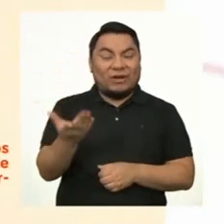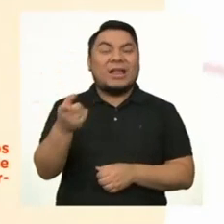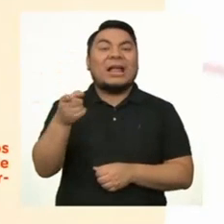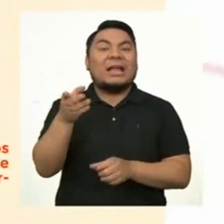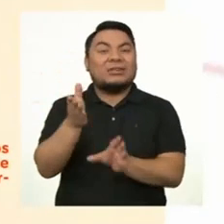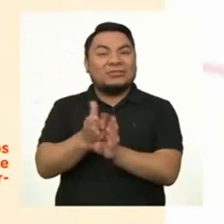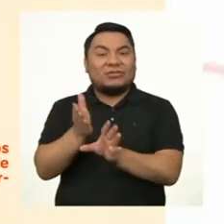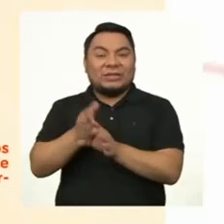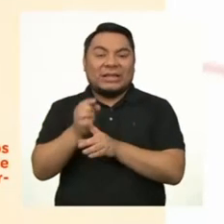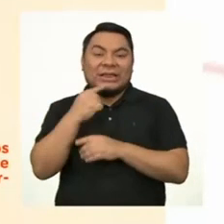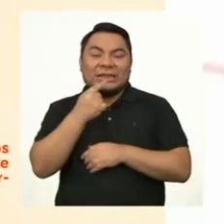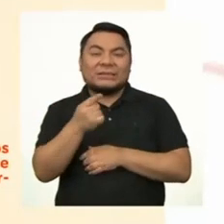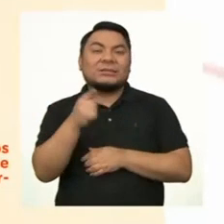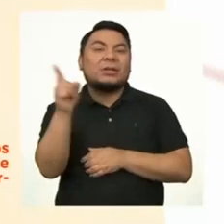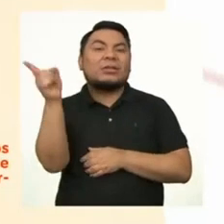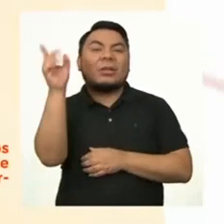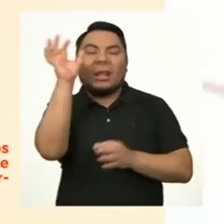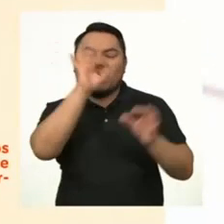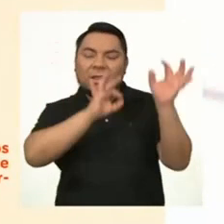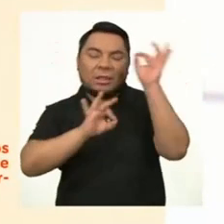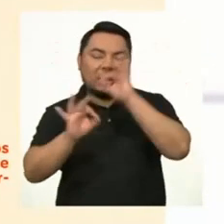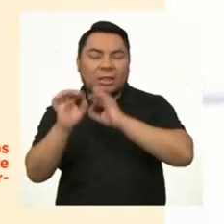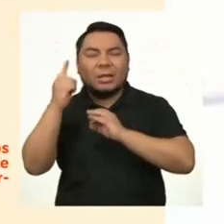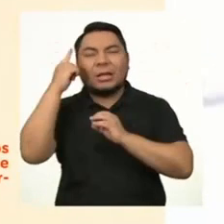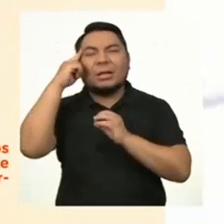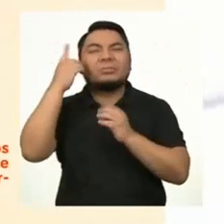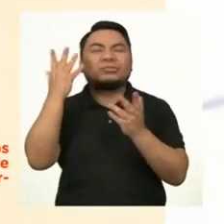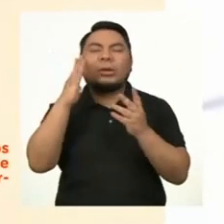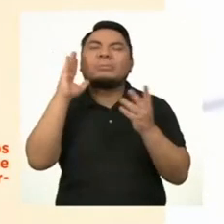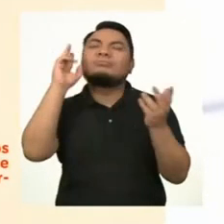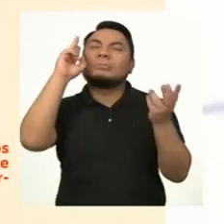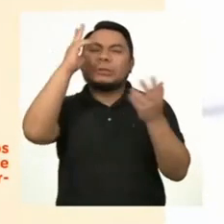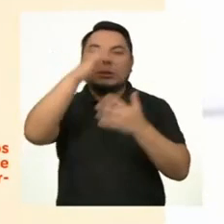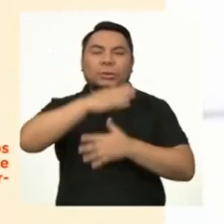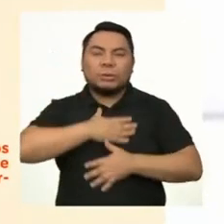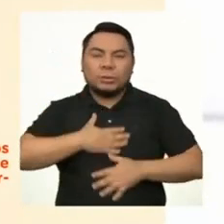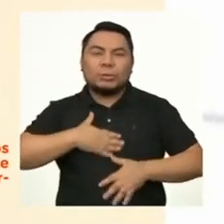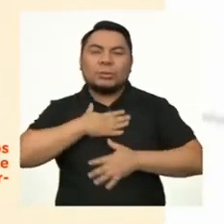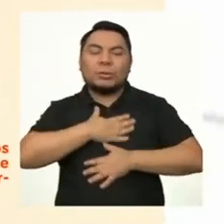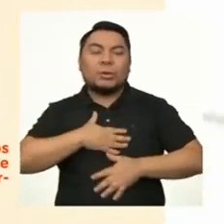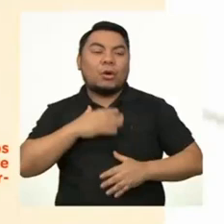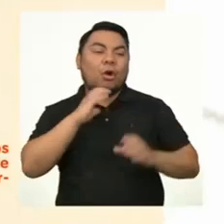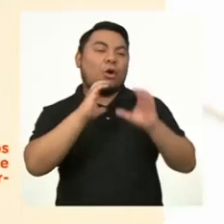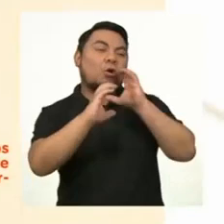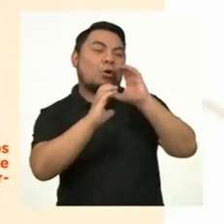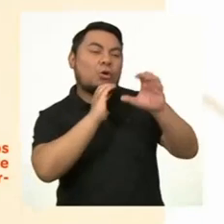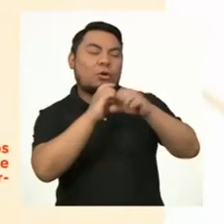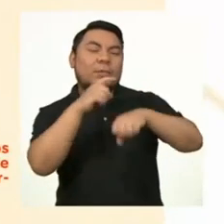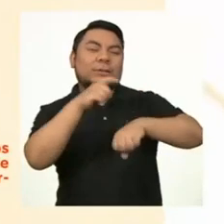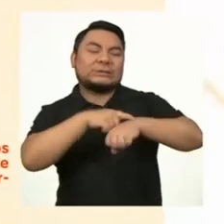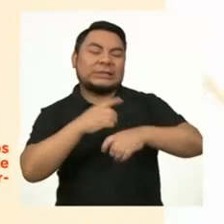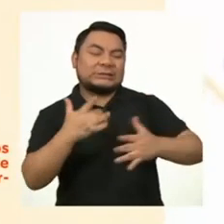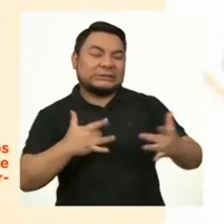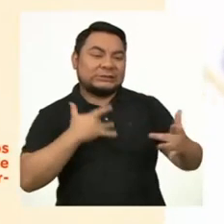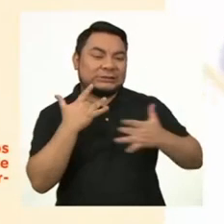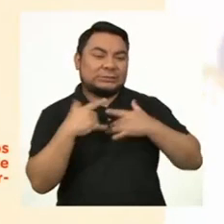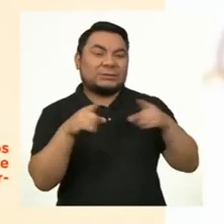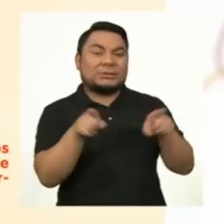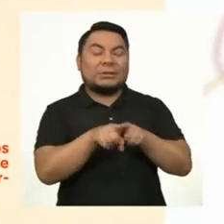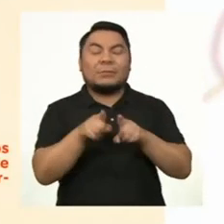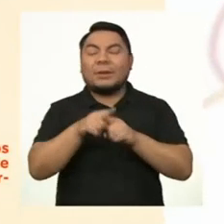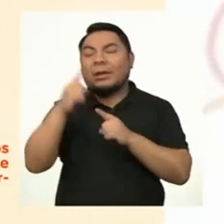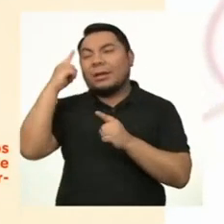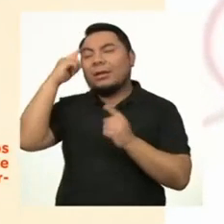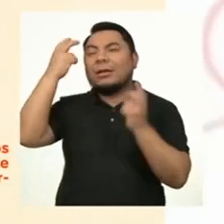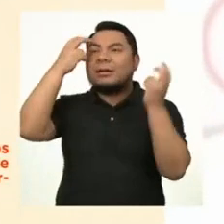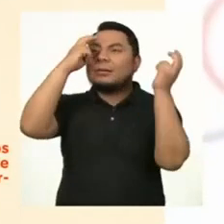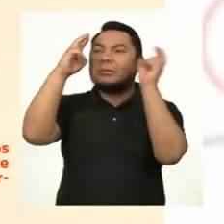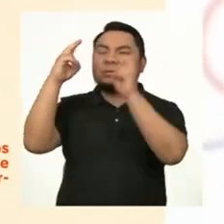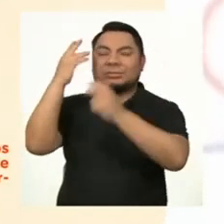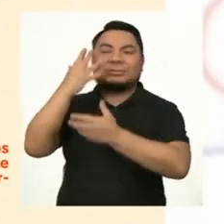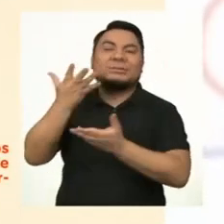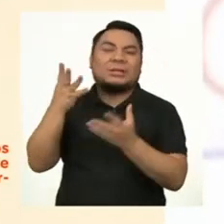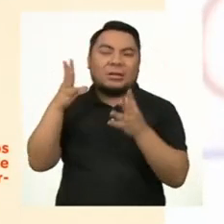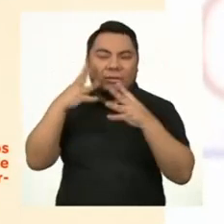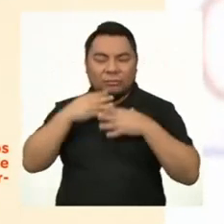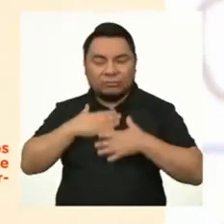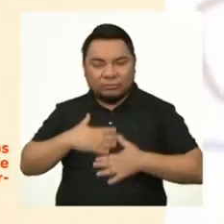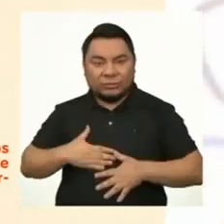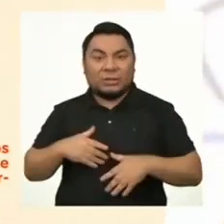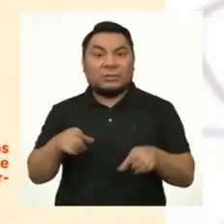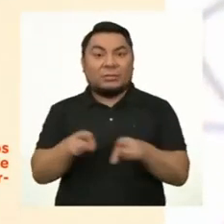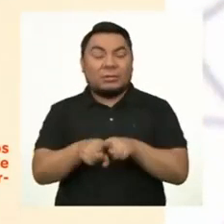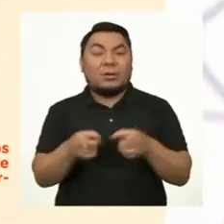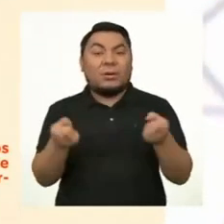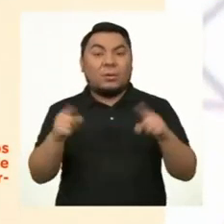encontrar distracciones. Es importante establecer un equilibrio entre las conversaciones sobre los sentimientos y las distracciones. Cuando